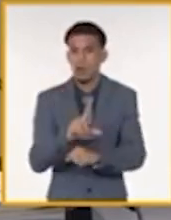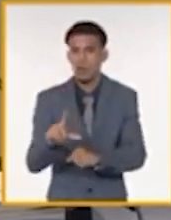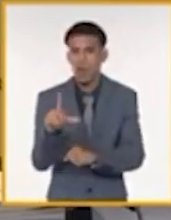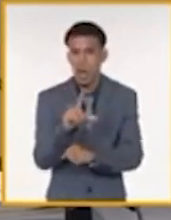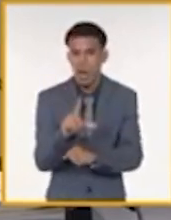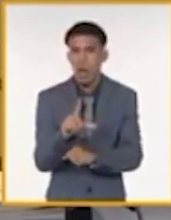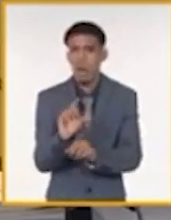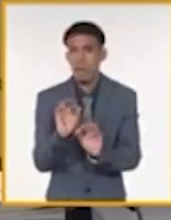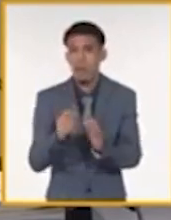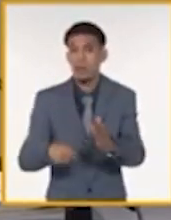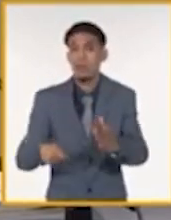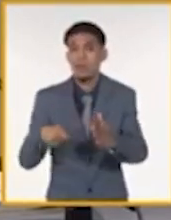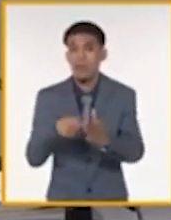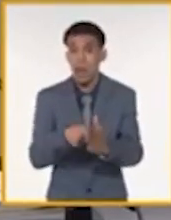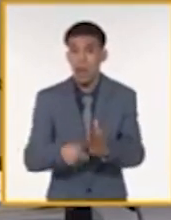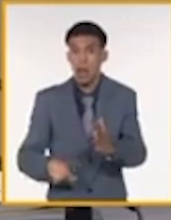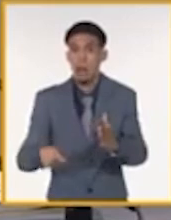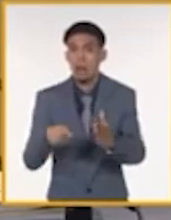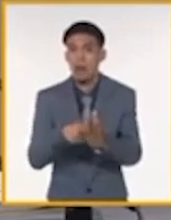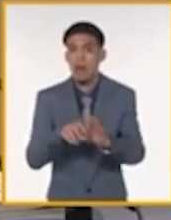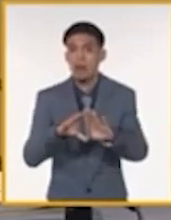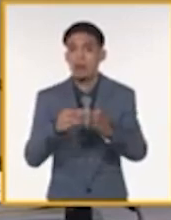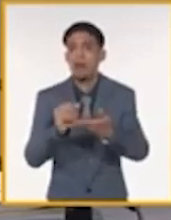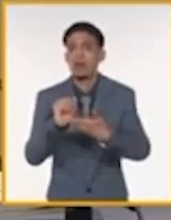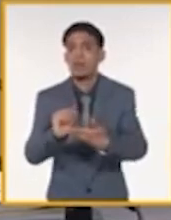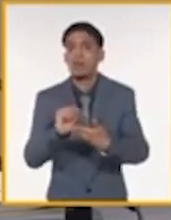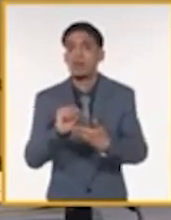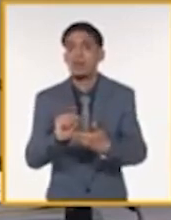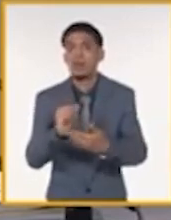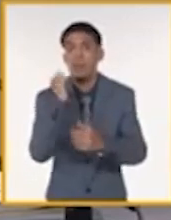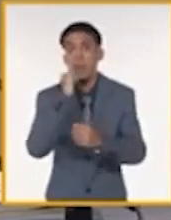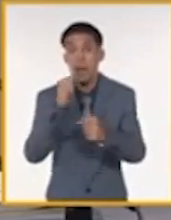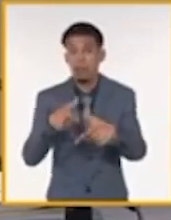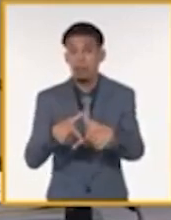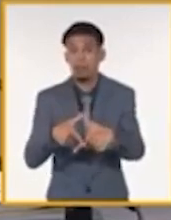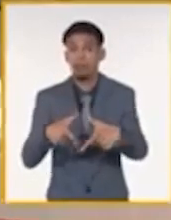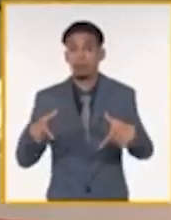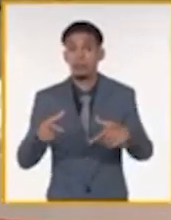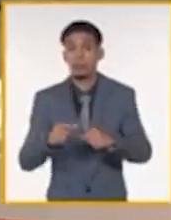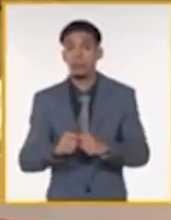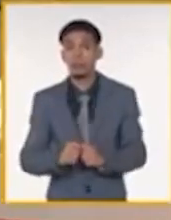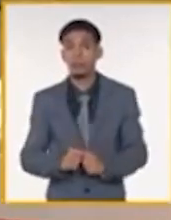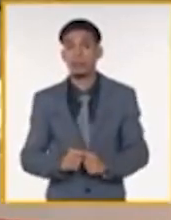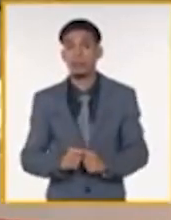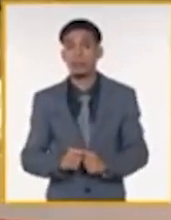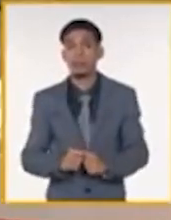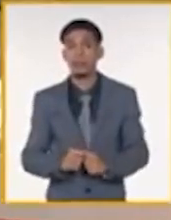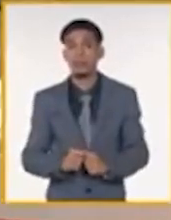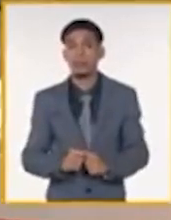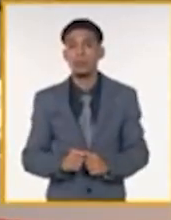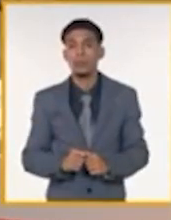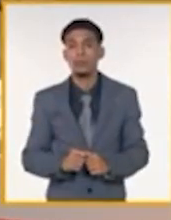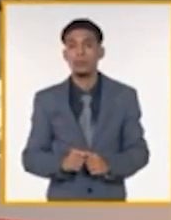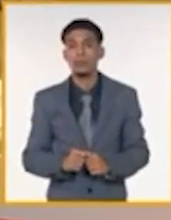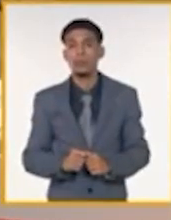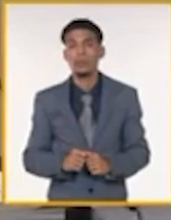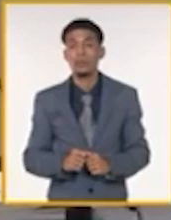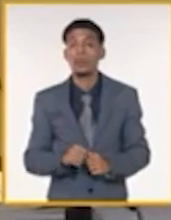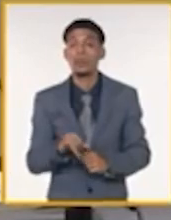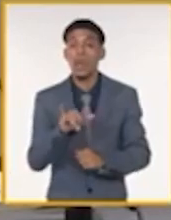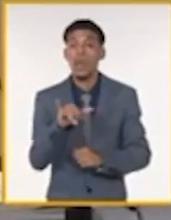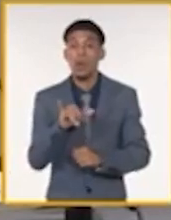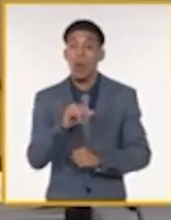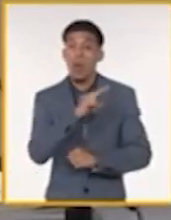financia parte de las prestaciones incrementadas ahora porque creen los deberes del del empleador o sea el quien lo emplea tiene